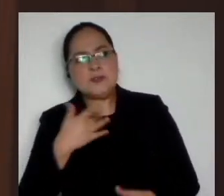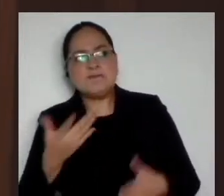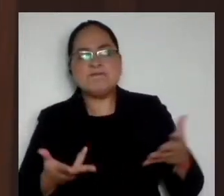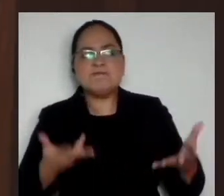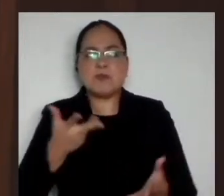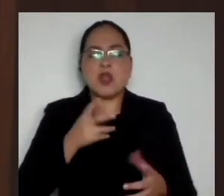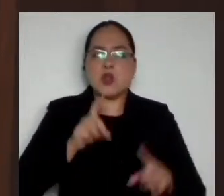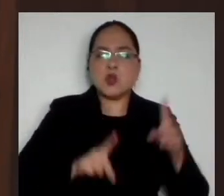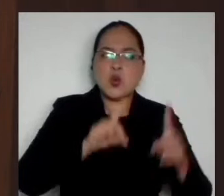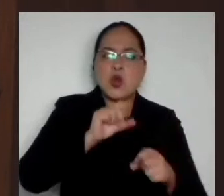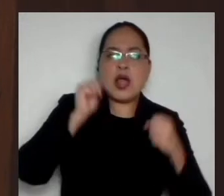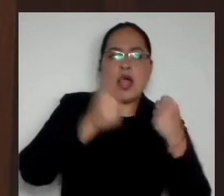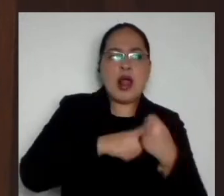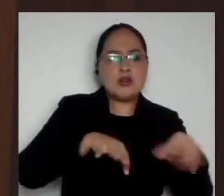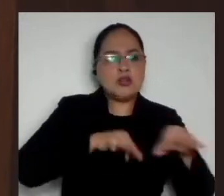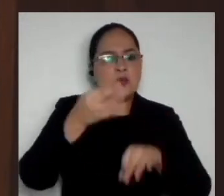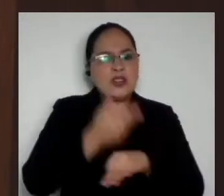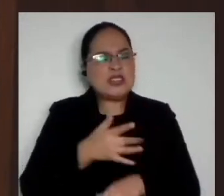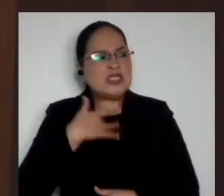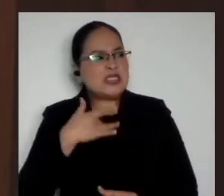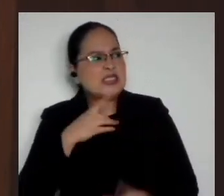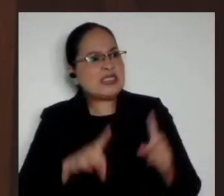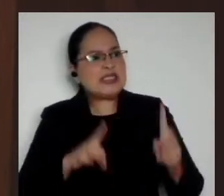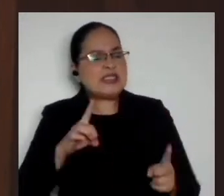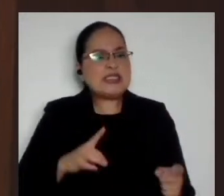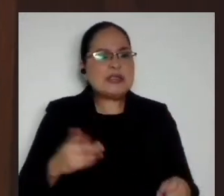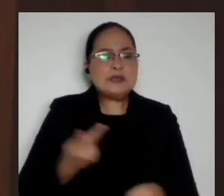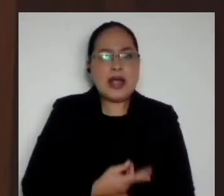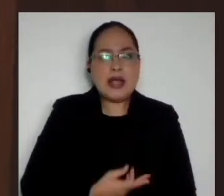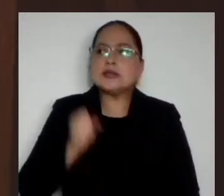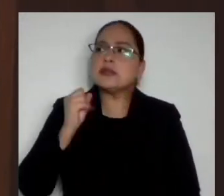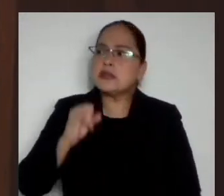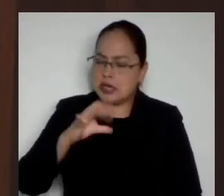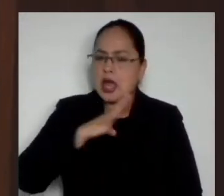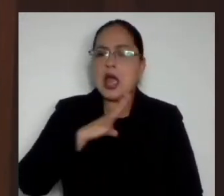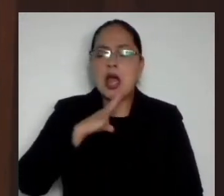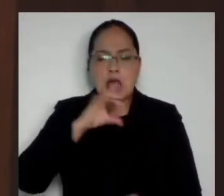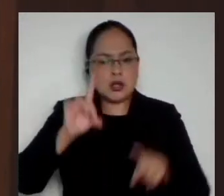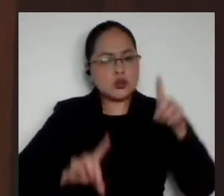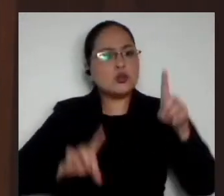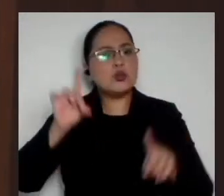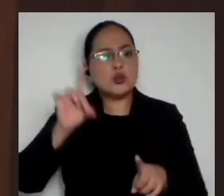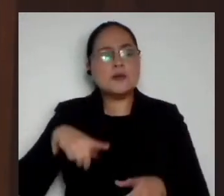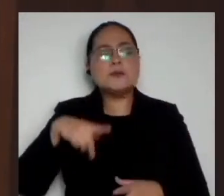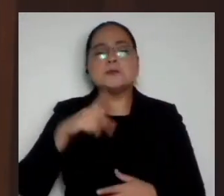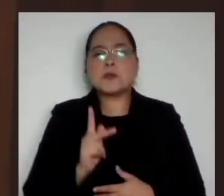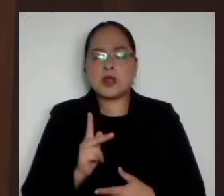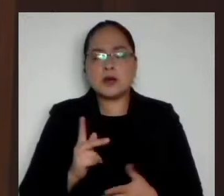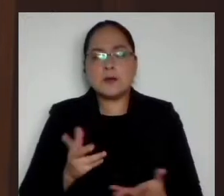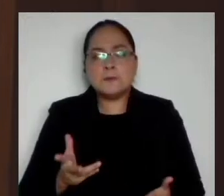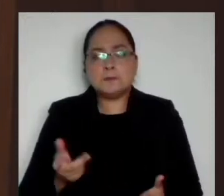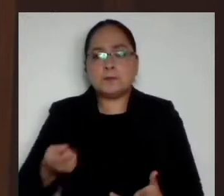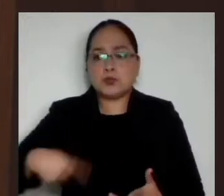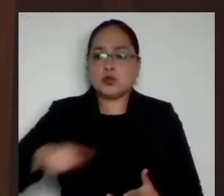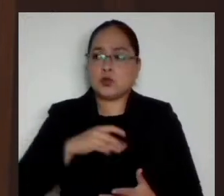algunos funcionarios, indiscutiblemente que sí, pero igual podemos afirmar que hay